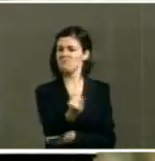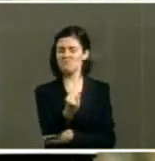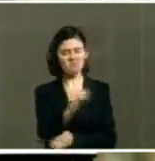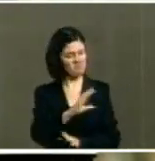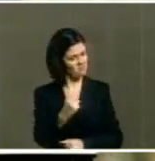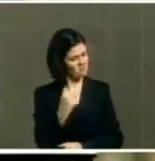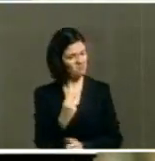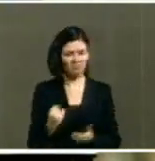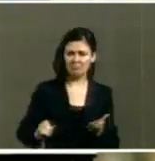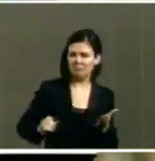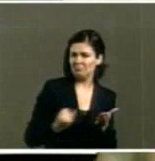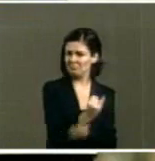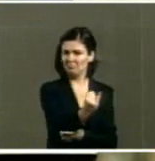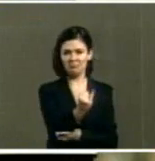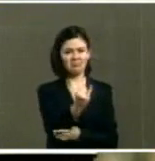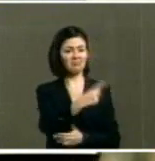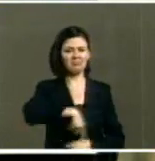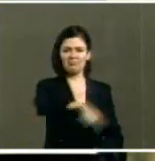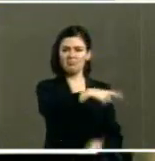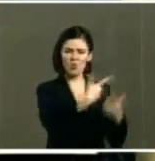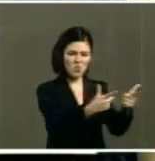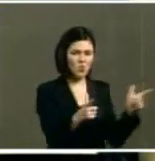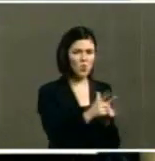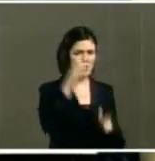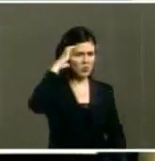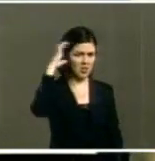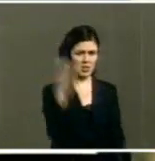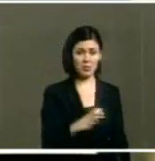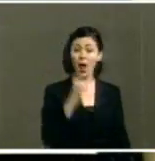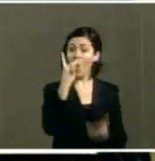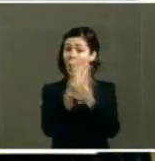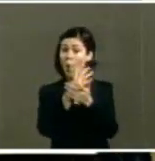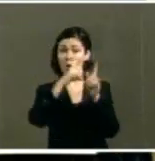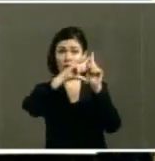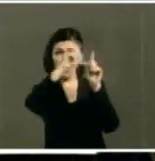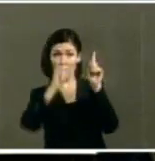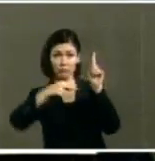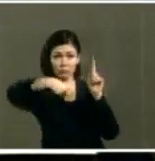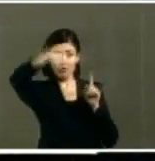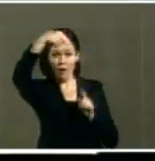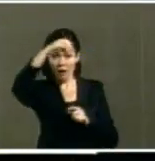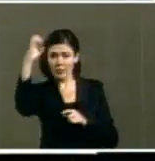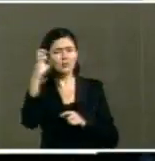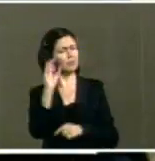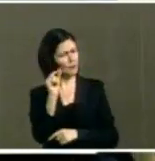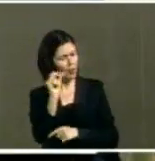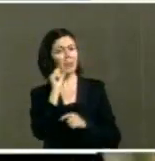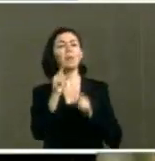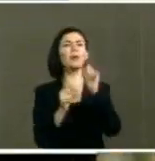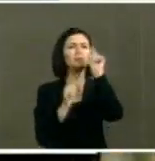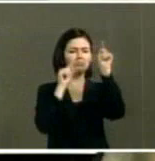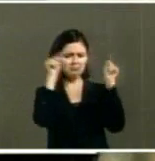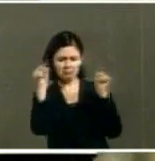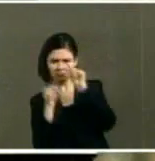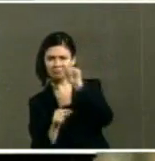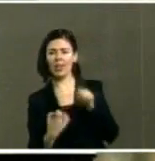determinación a las bandas criminales, no solo en el noreste, sino en algunos estados más de la República